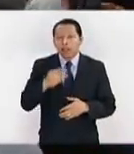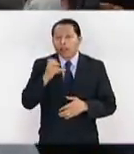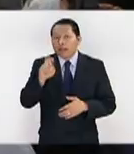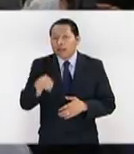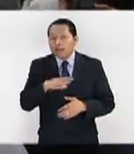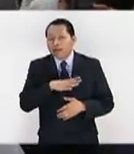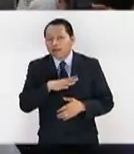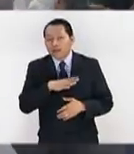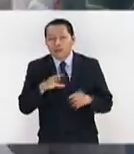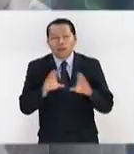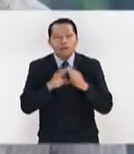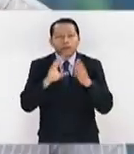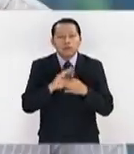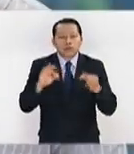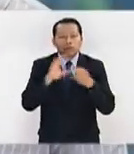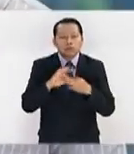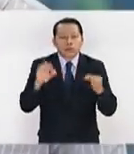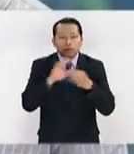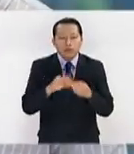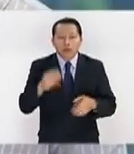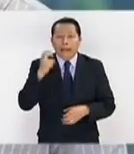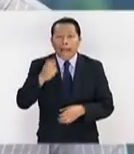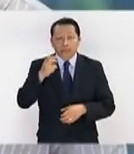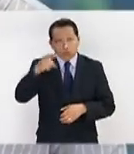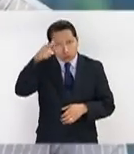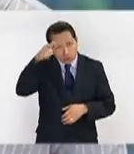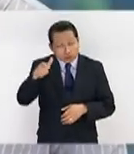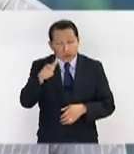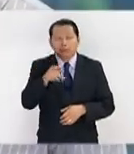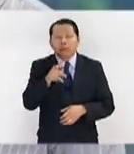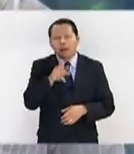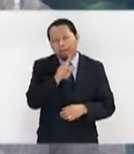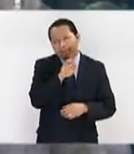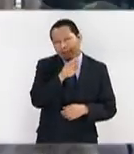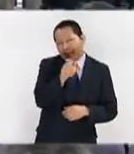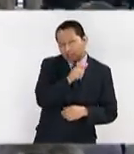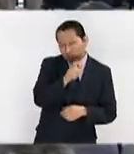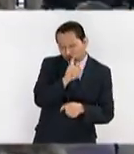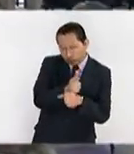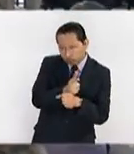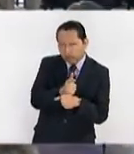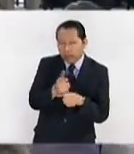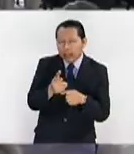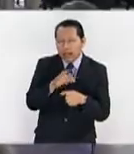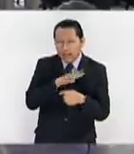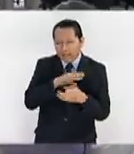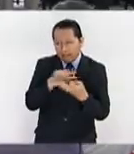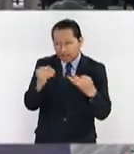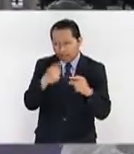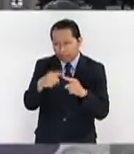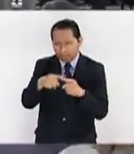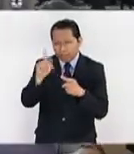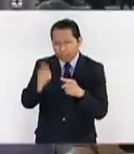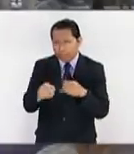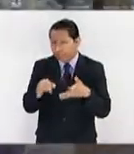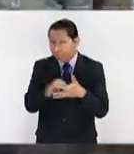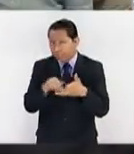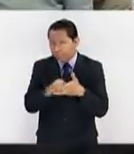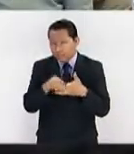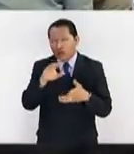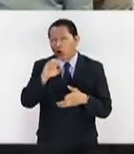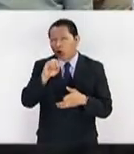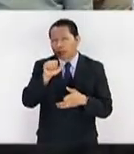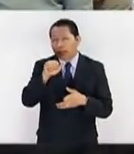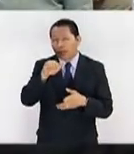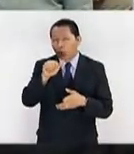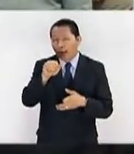Peña Nieto explicó que este es el hallazgo de Pemex más relevante en campos terrestres, que se localiza cerca de